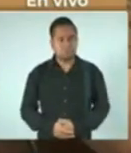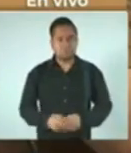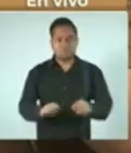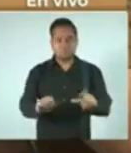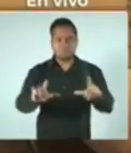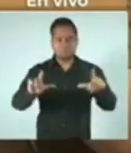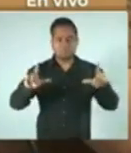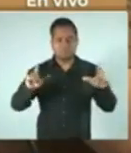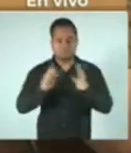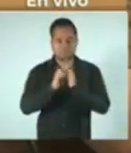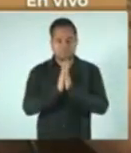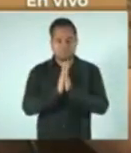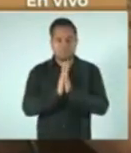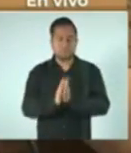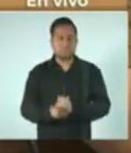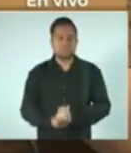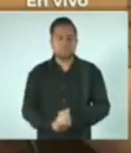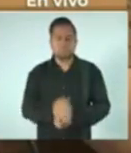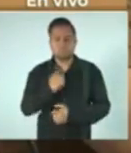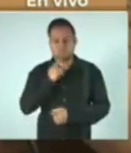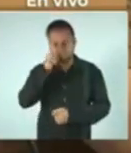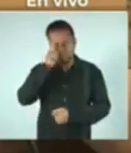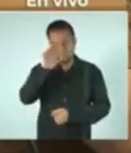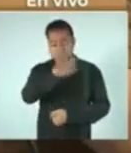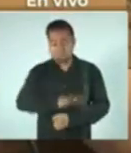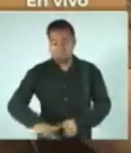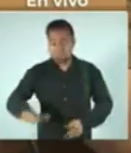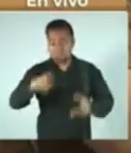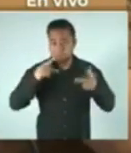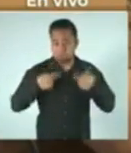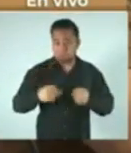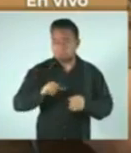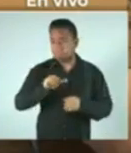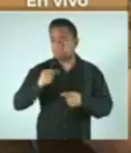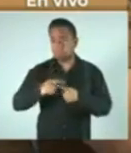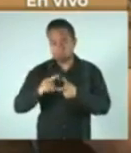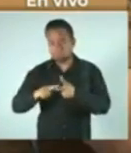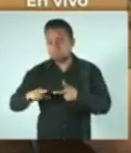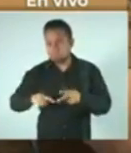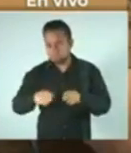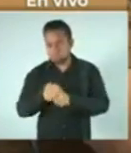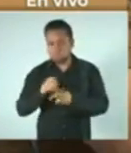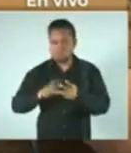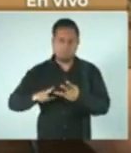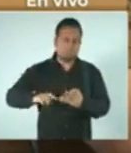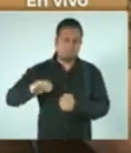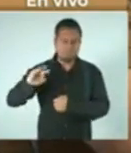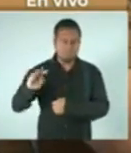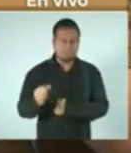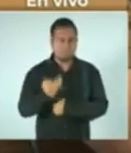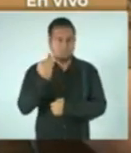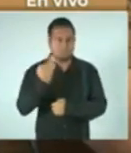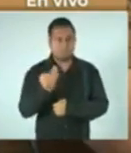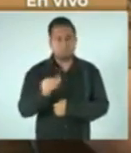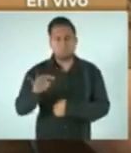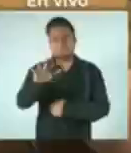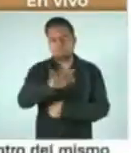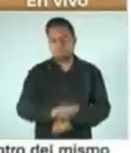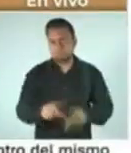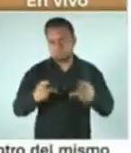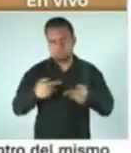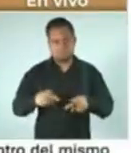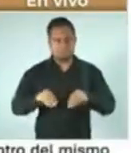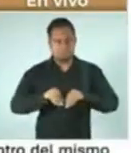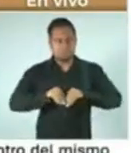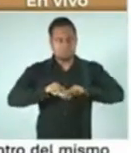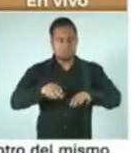por favor, dice: a la opinión pública, al gobierno del Estado y al gobierno federal y al público en general,